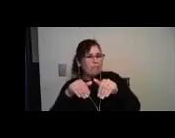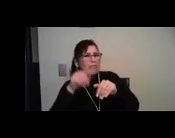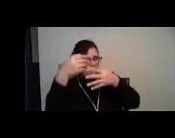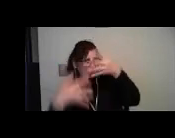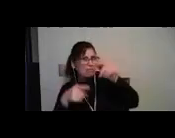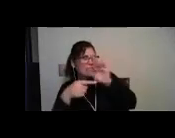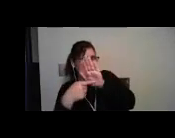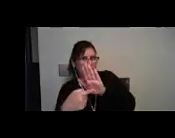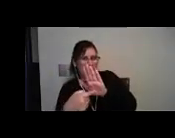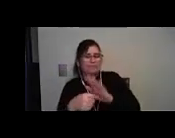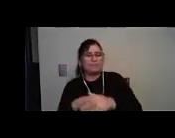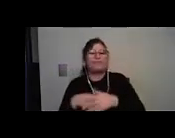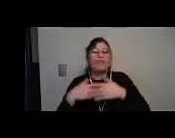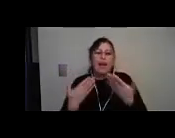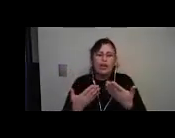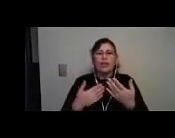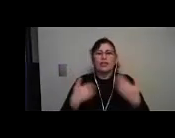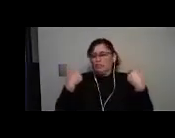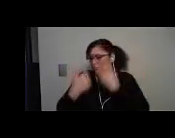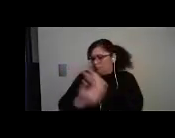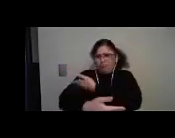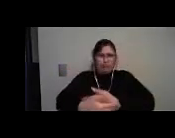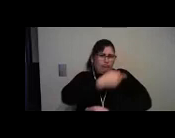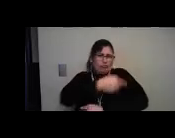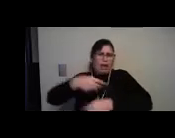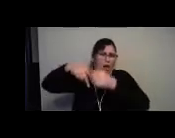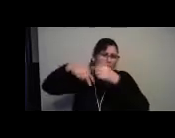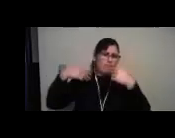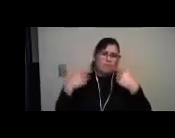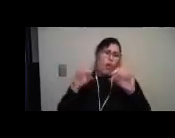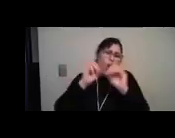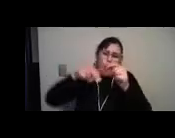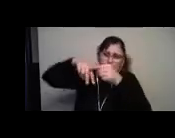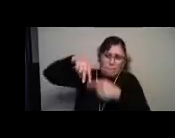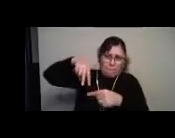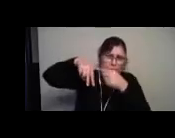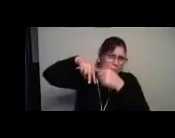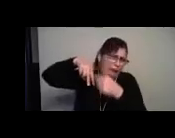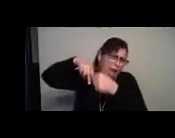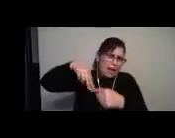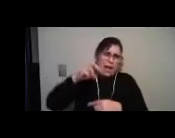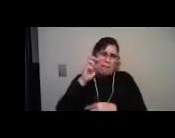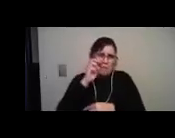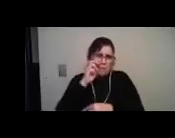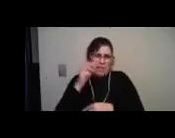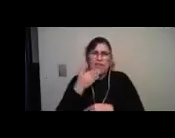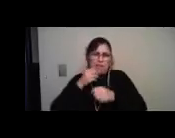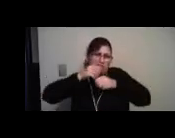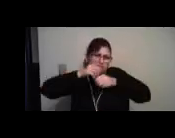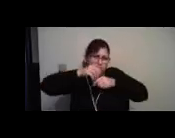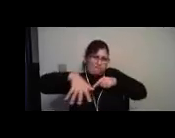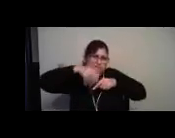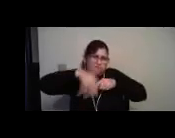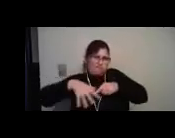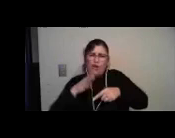Dificultades para mover extremidades superior, inferior y problemas urinarios, generalmente de tipo del control